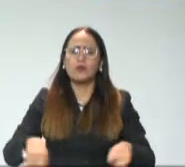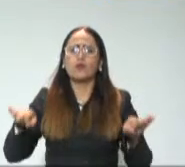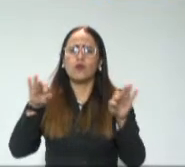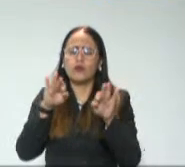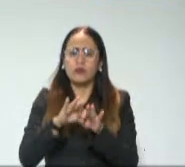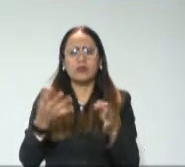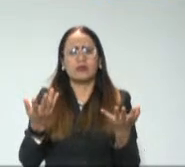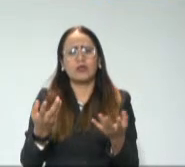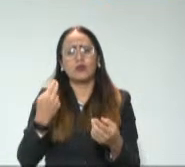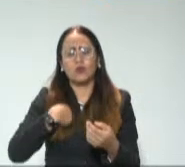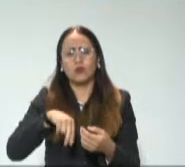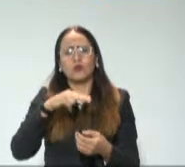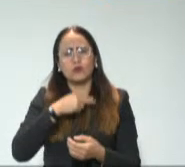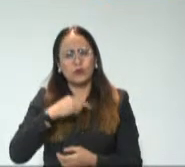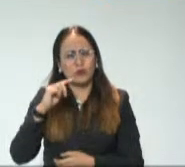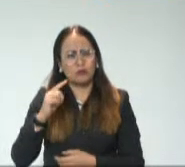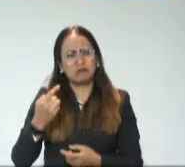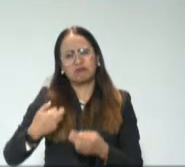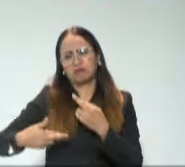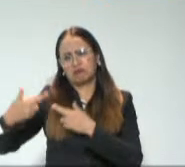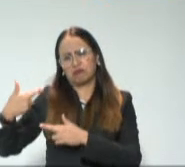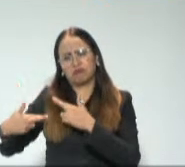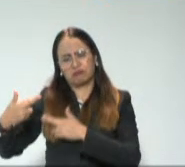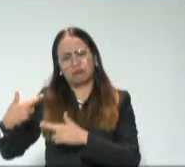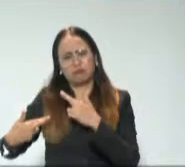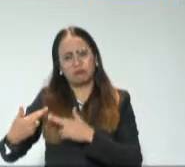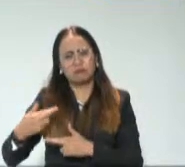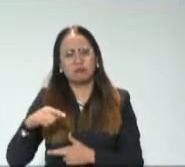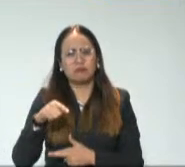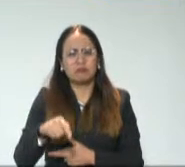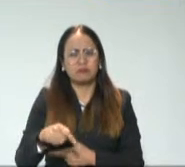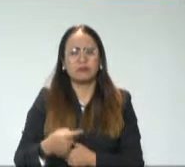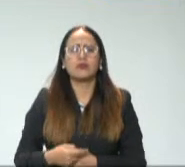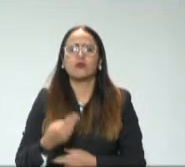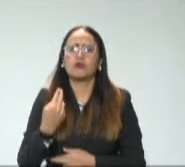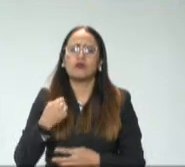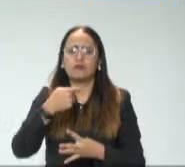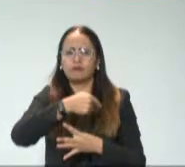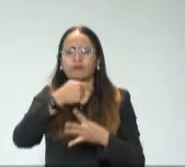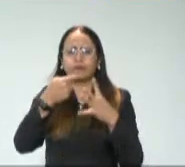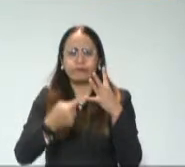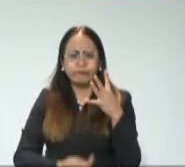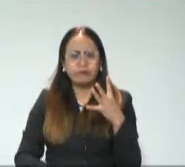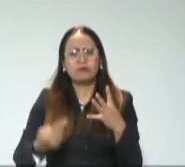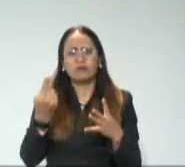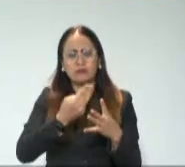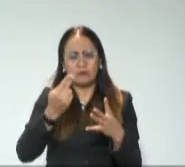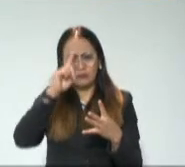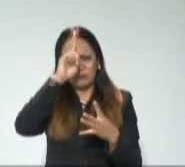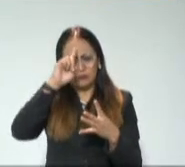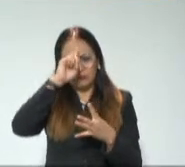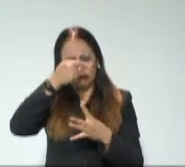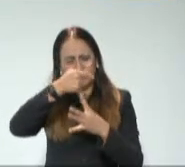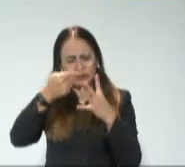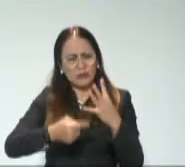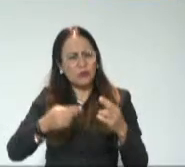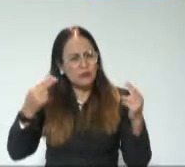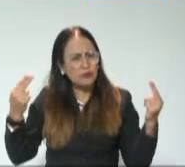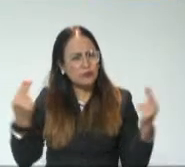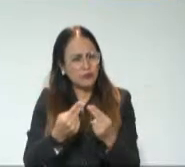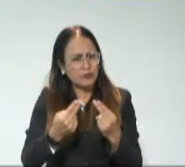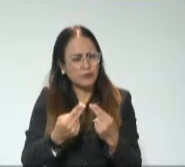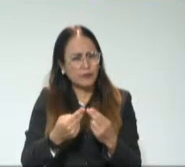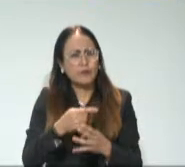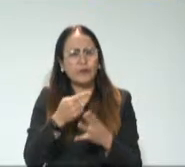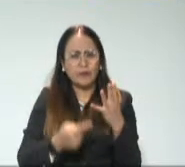volvemos a lo que decíamos anteriormente sobre qué medidas son las que actualmente se están priorizando es decir la mayor